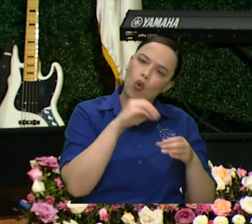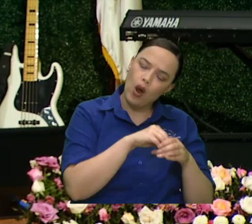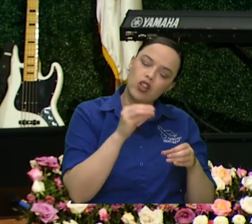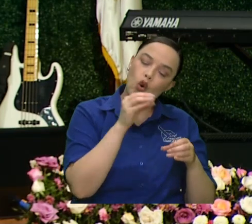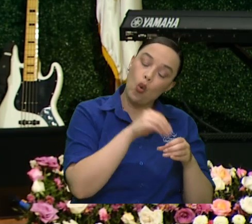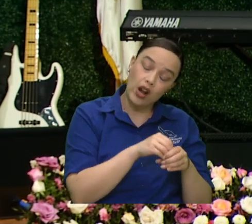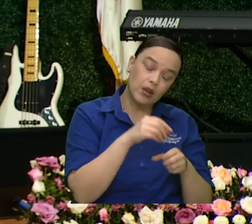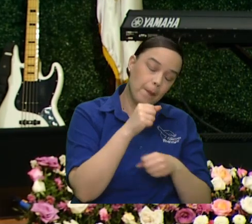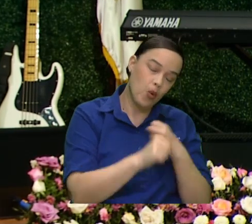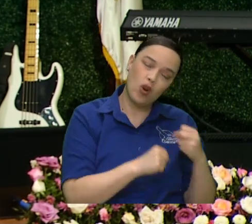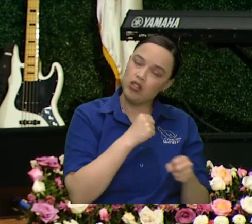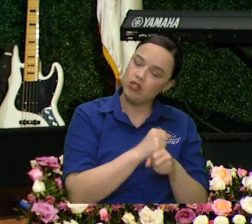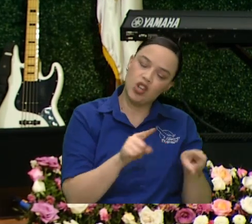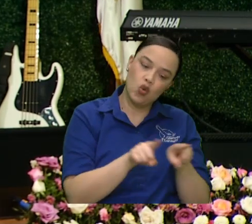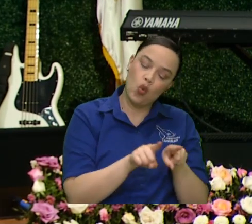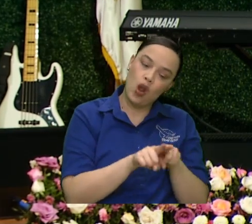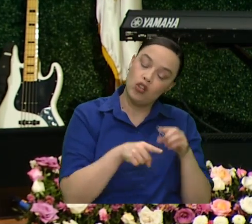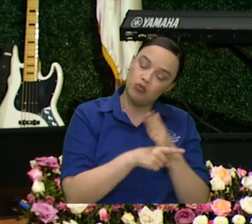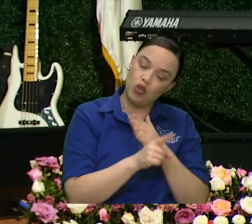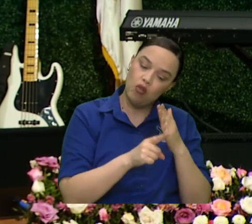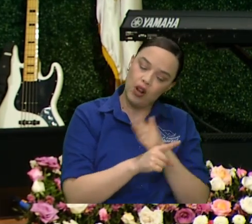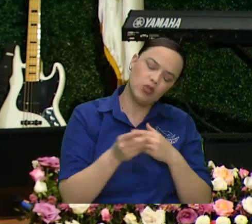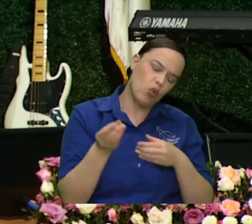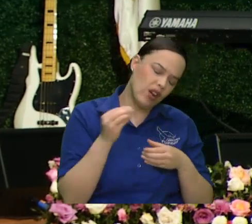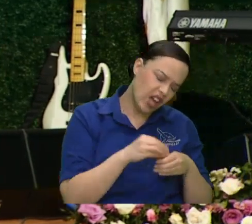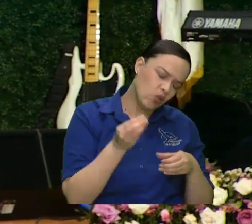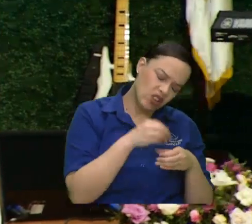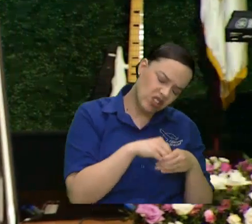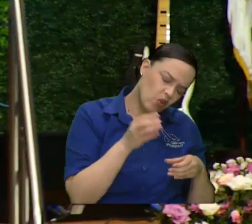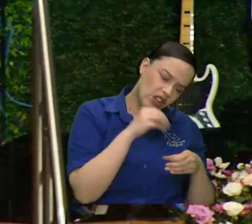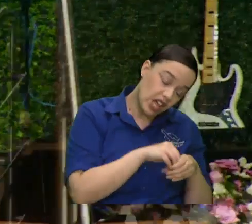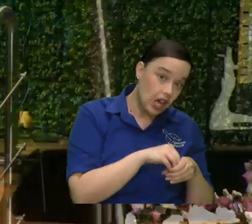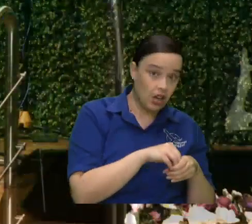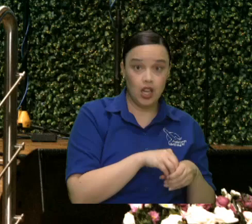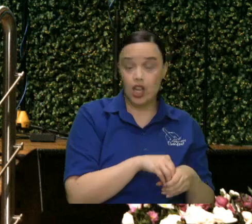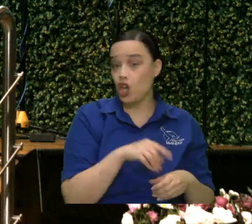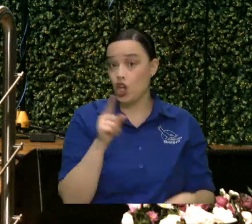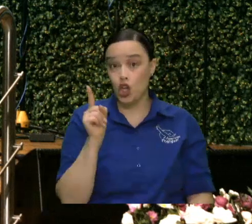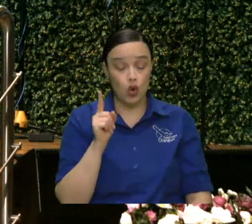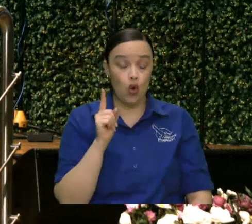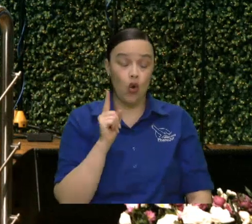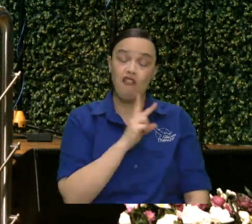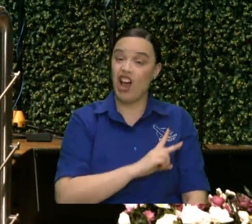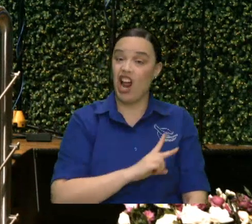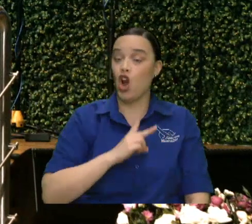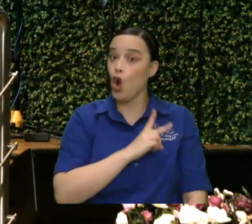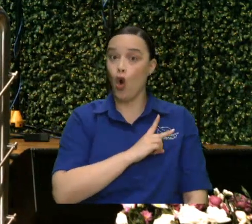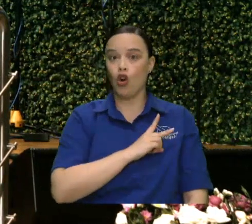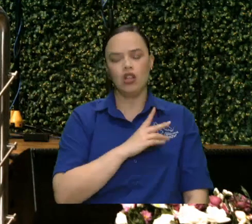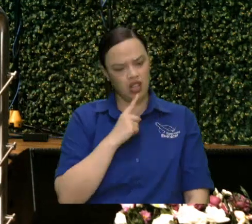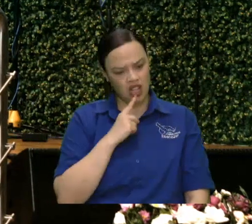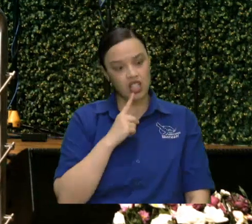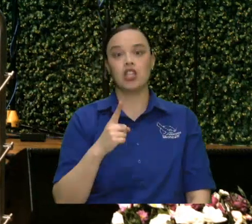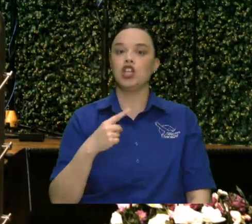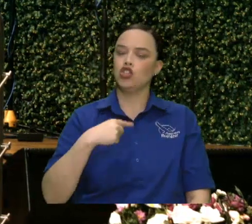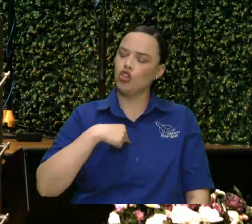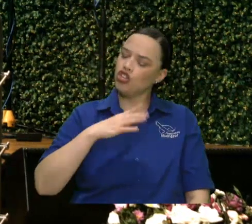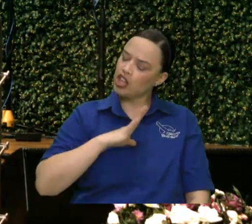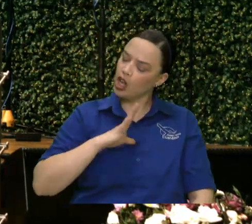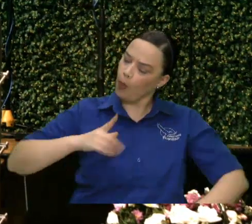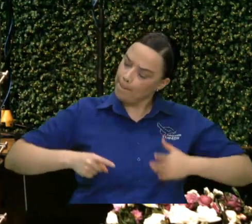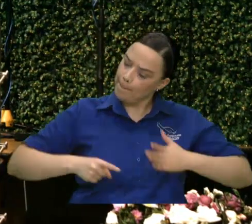hemos guardado por años y que no hemos tenido el valor la interesa decir yo tengo este